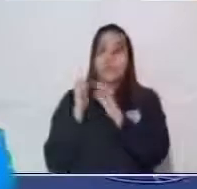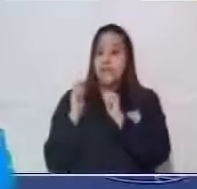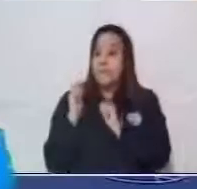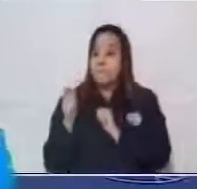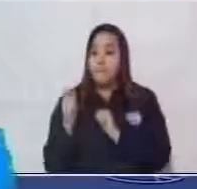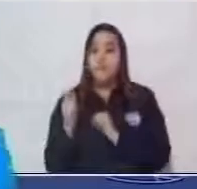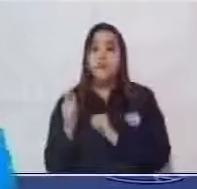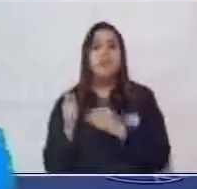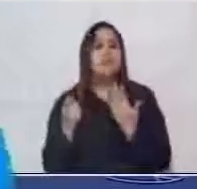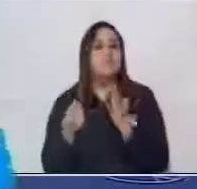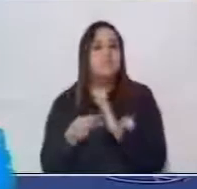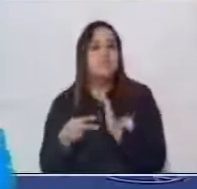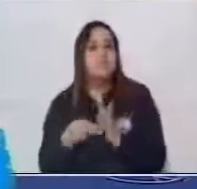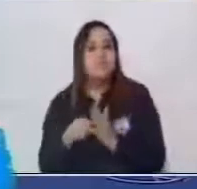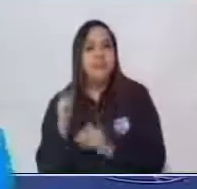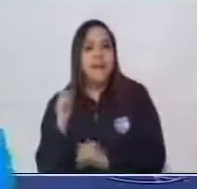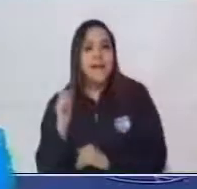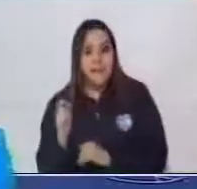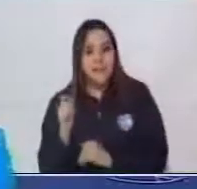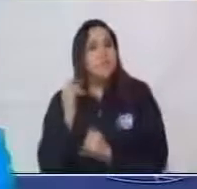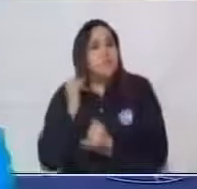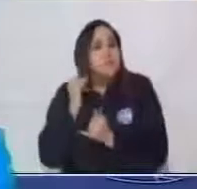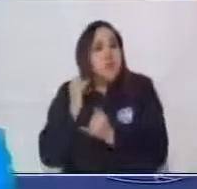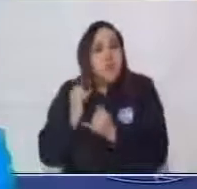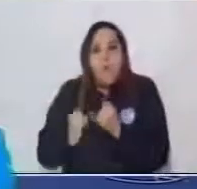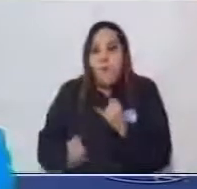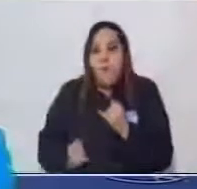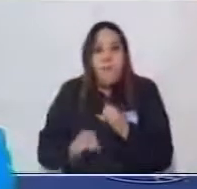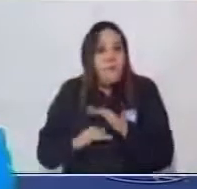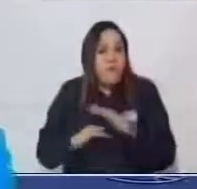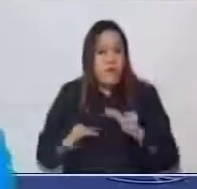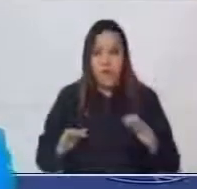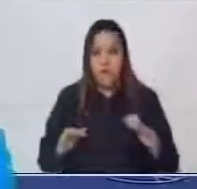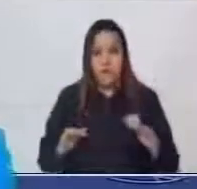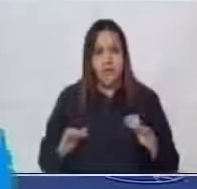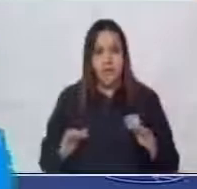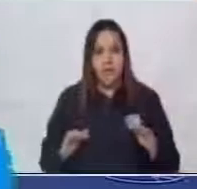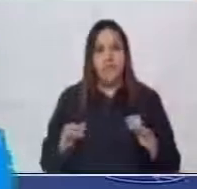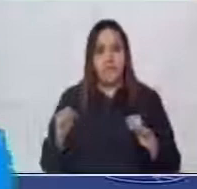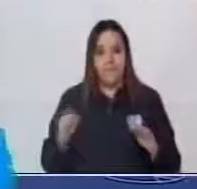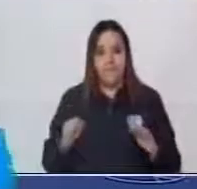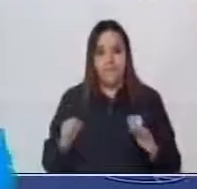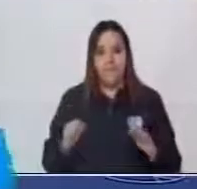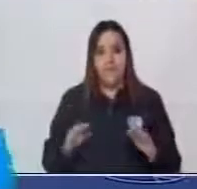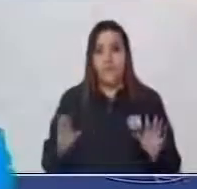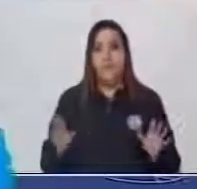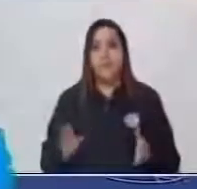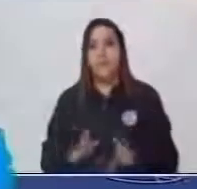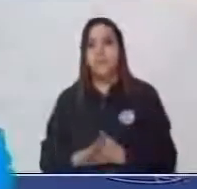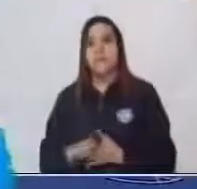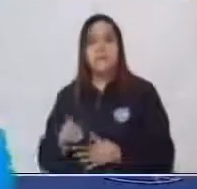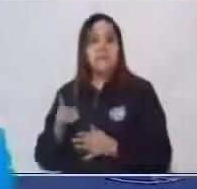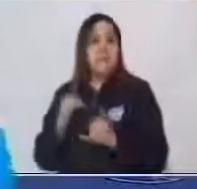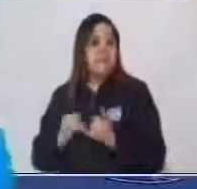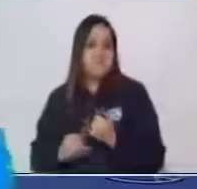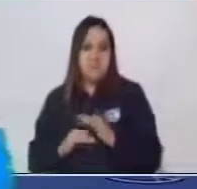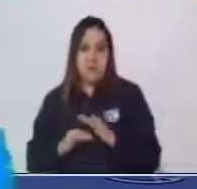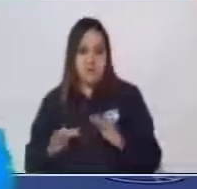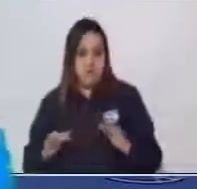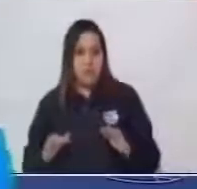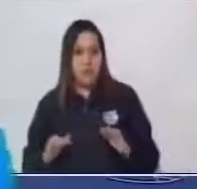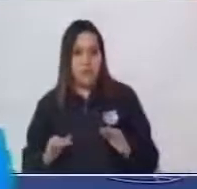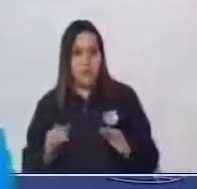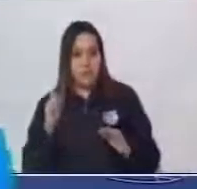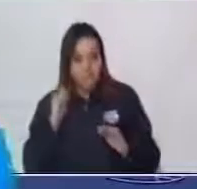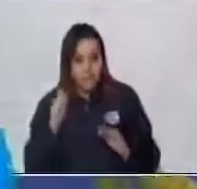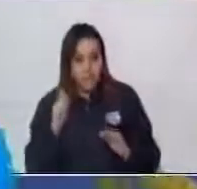que ese texto que redactamos ha finalizado. Aquí termina.